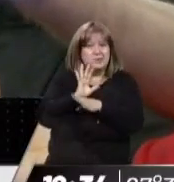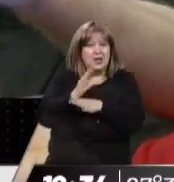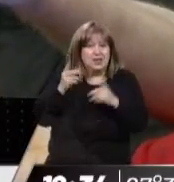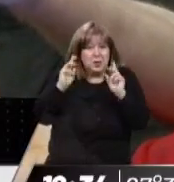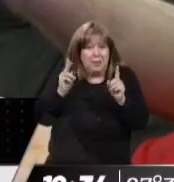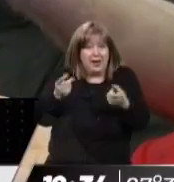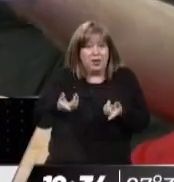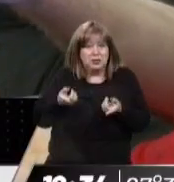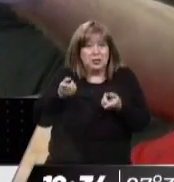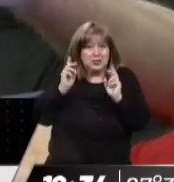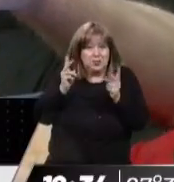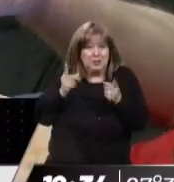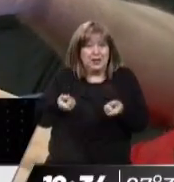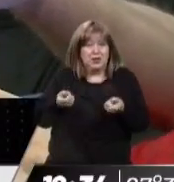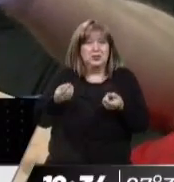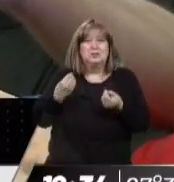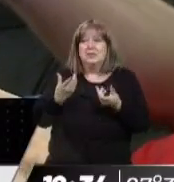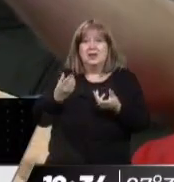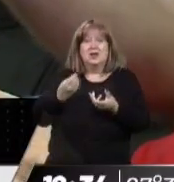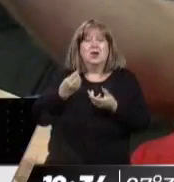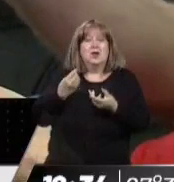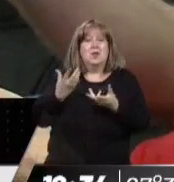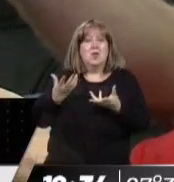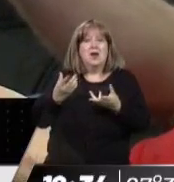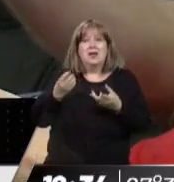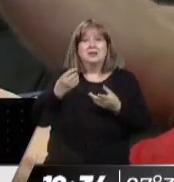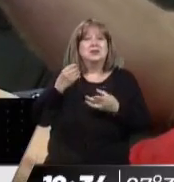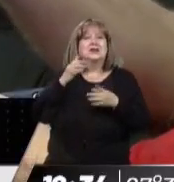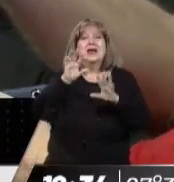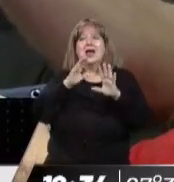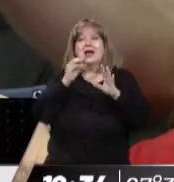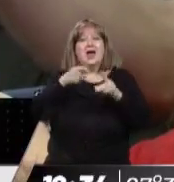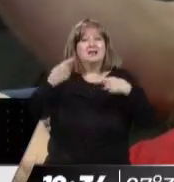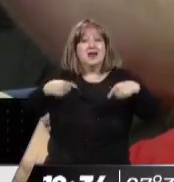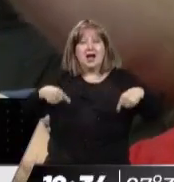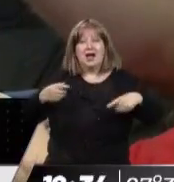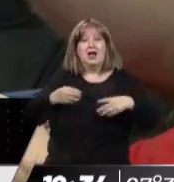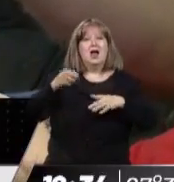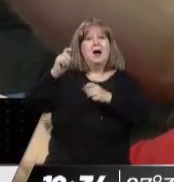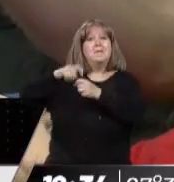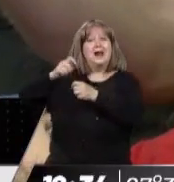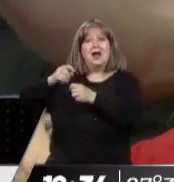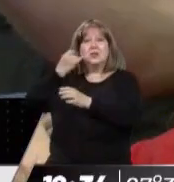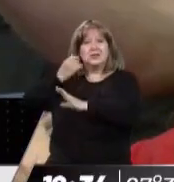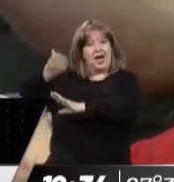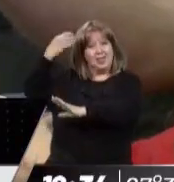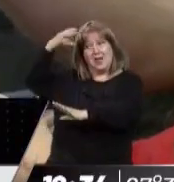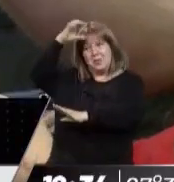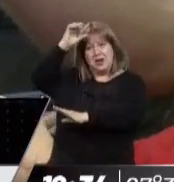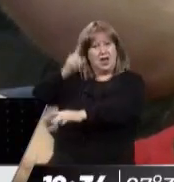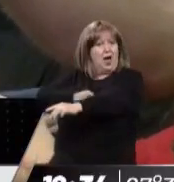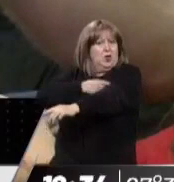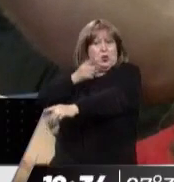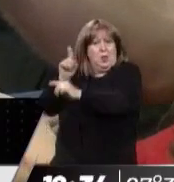esto, que alguien me explique entonces qué es lo peligroso. Acá lo que hay que hacer las cosas como corresponden. Malargüe antes hizo minería y